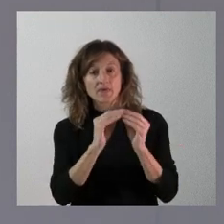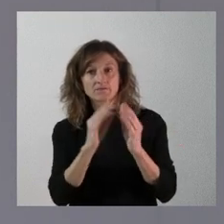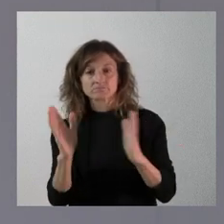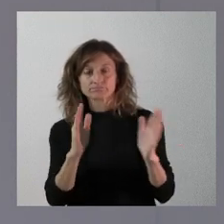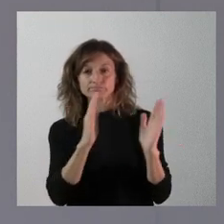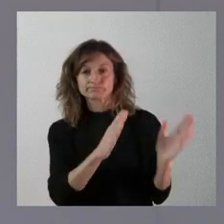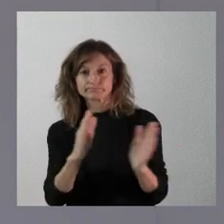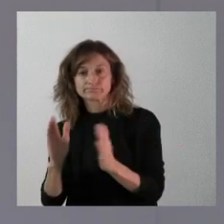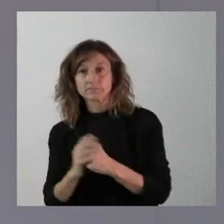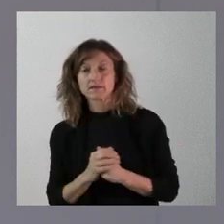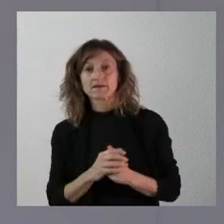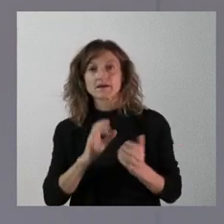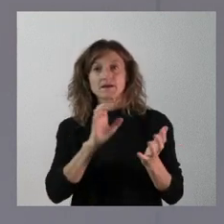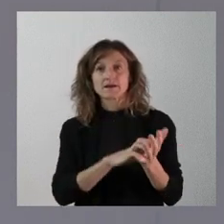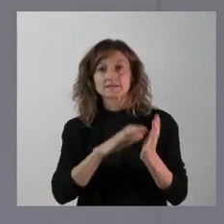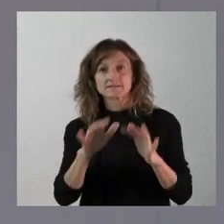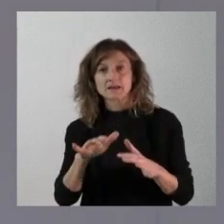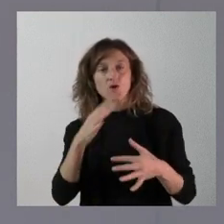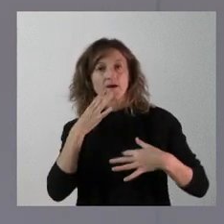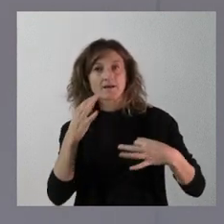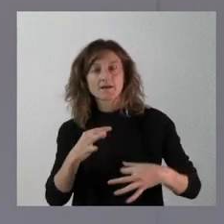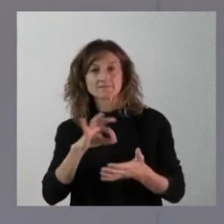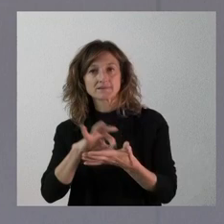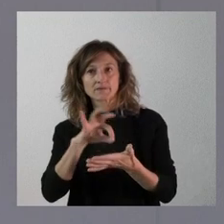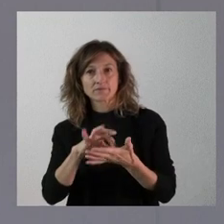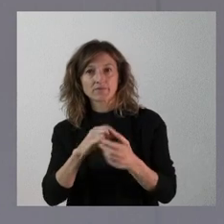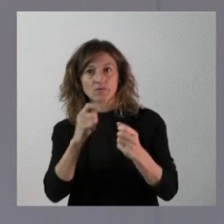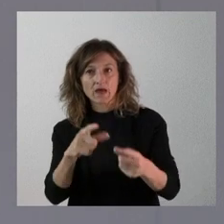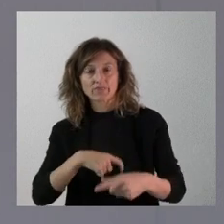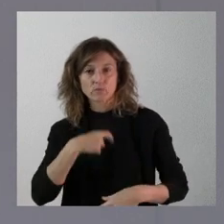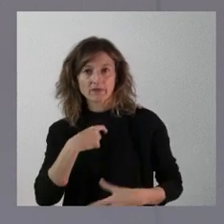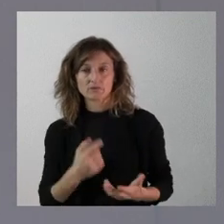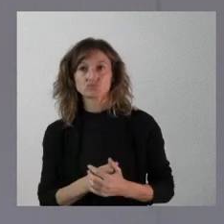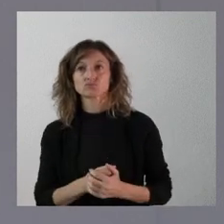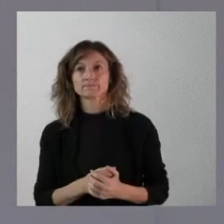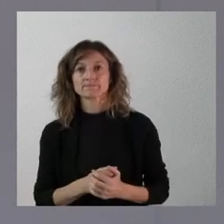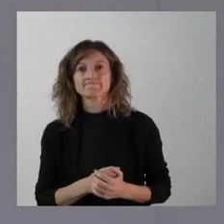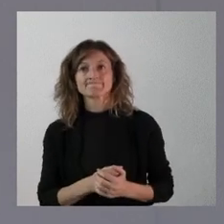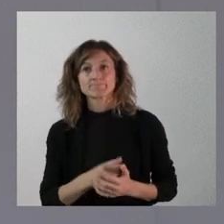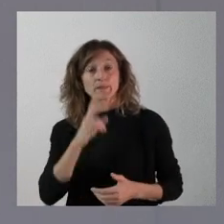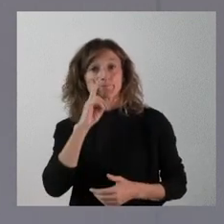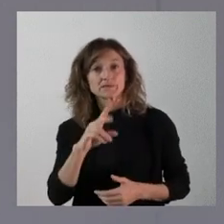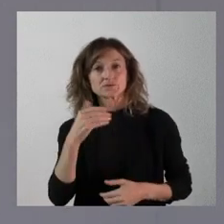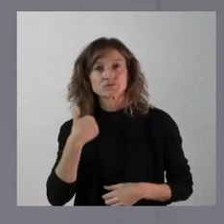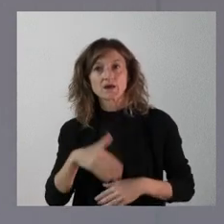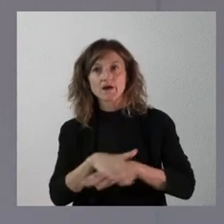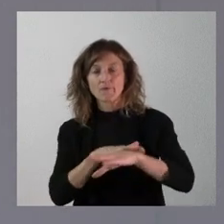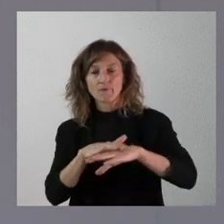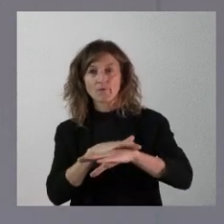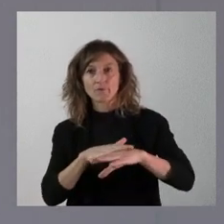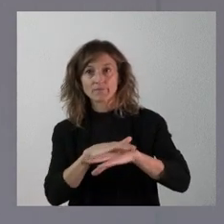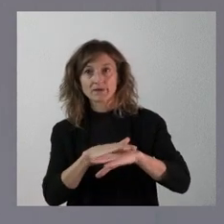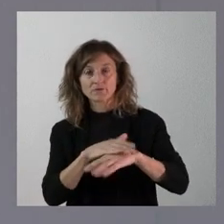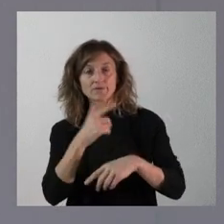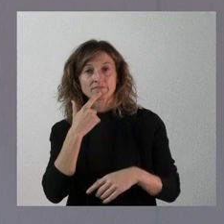mapa castiel está garantizando los servicios que damos a los ciudadanos han visto ustedes por parte del gobierno el anuncio de ir